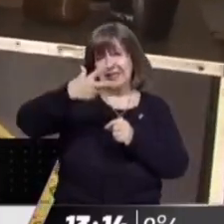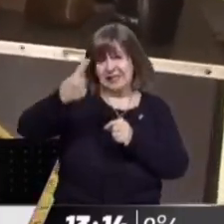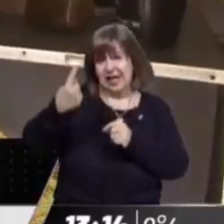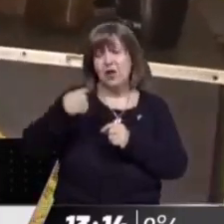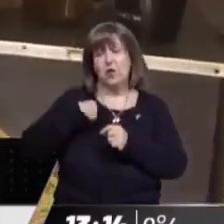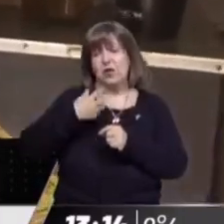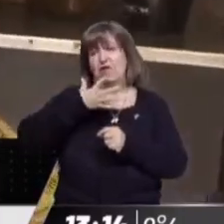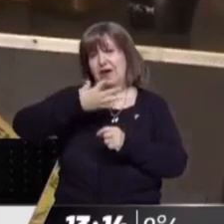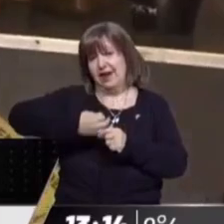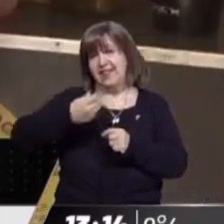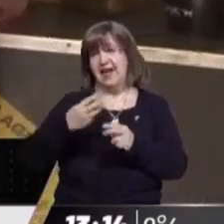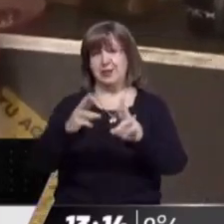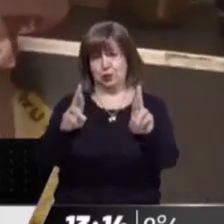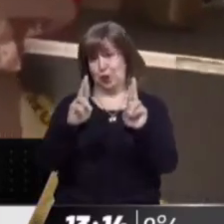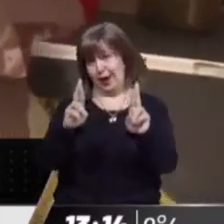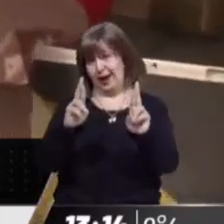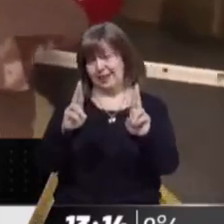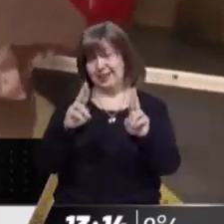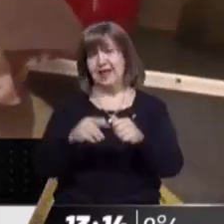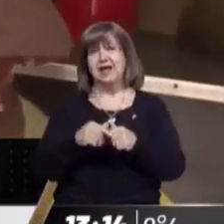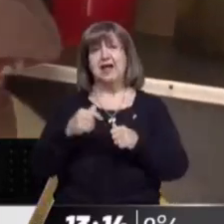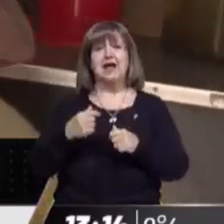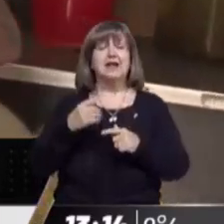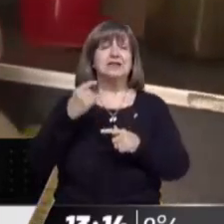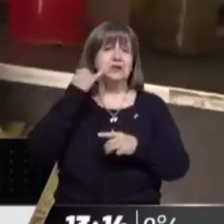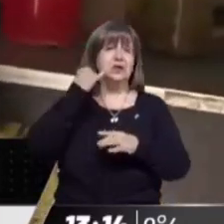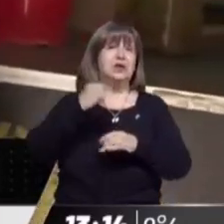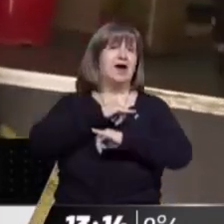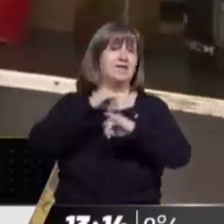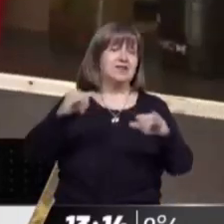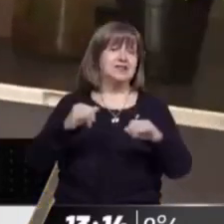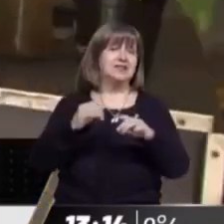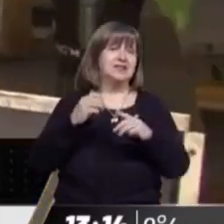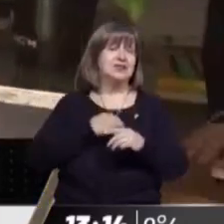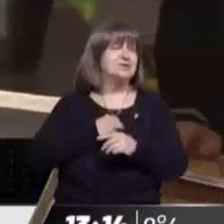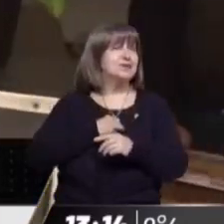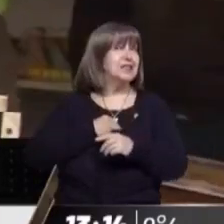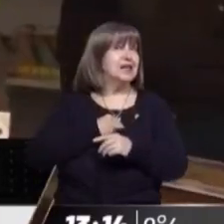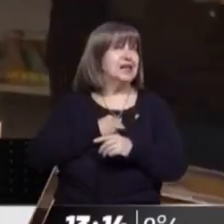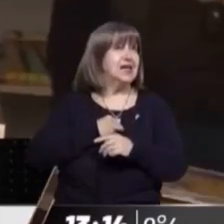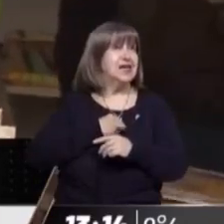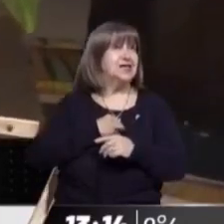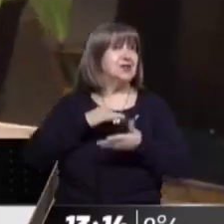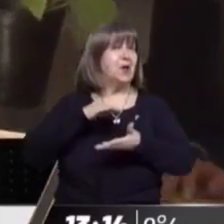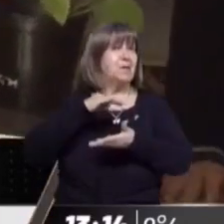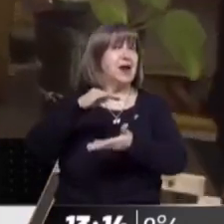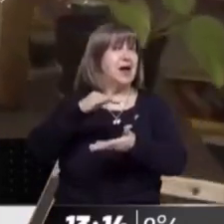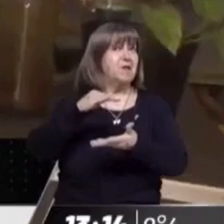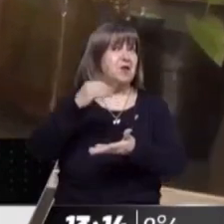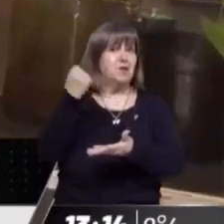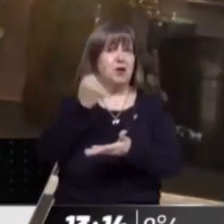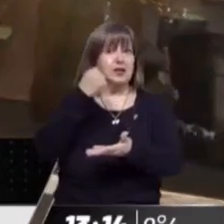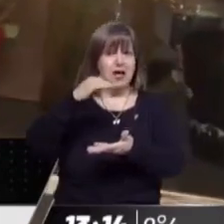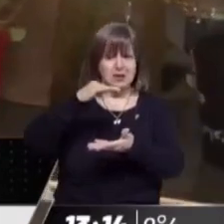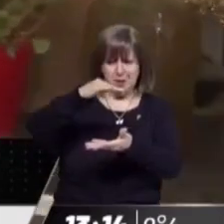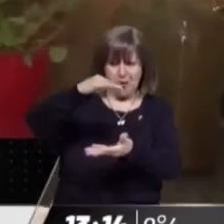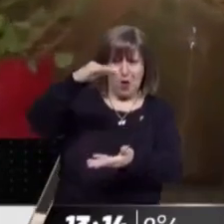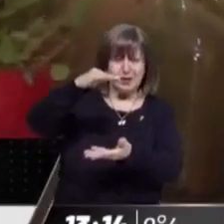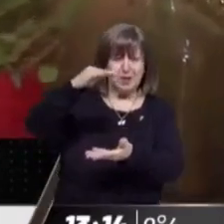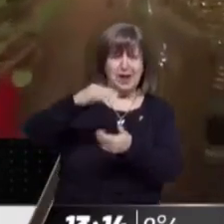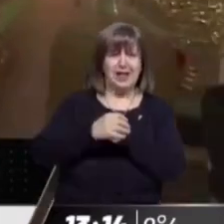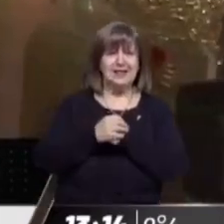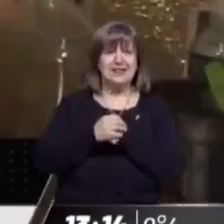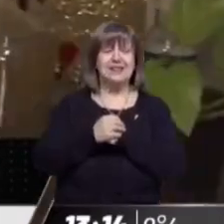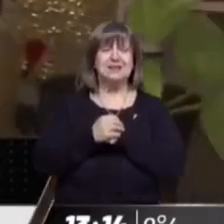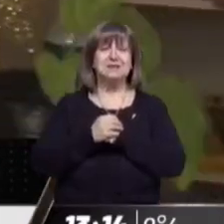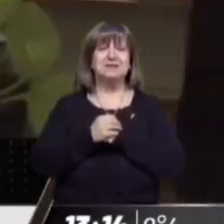suerte. Y que íbamos a dar un premio grande antes de fin de año. ¿Vos tenías esa convicción? Sí, yo sí. Se están poniendo la